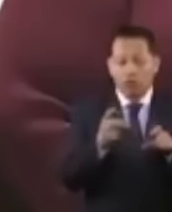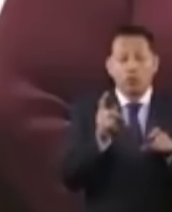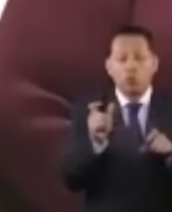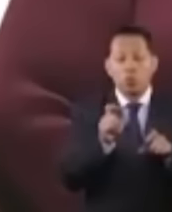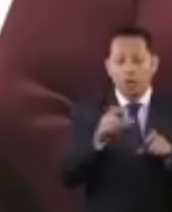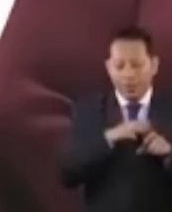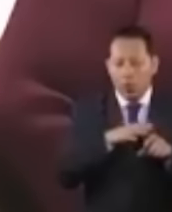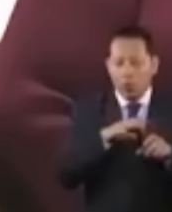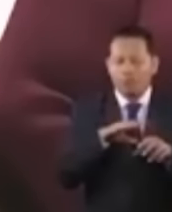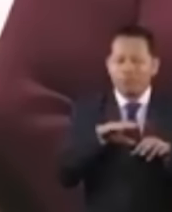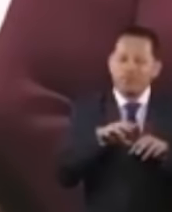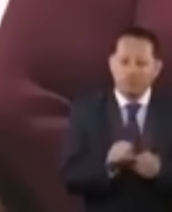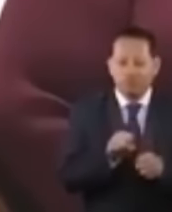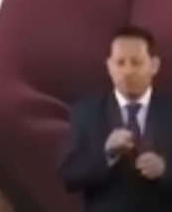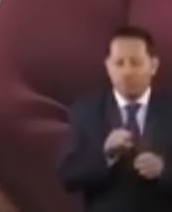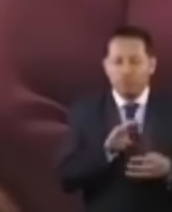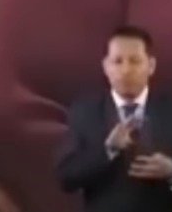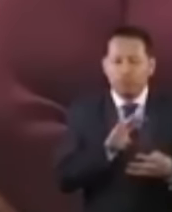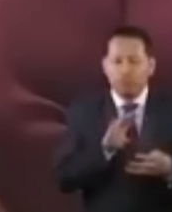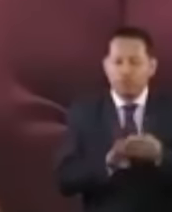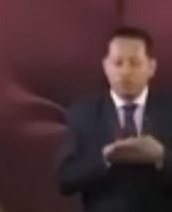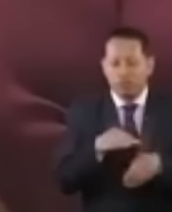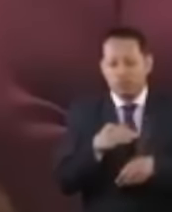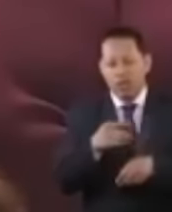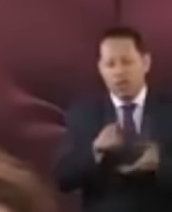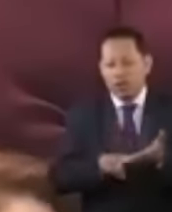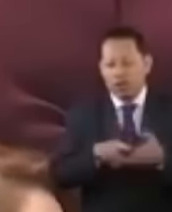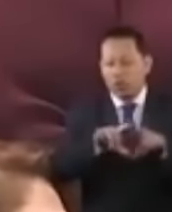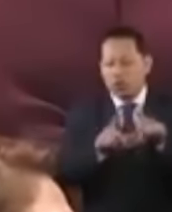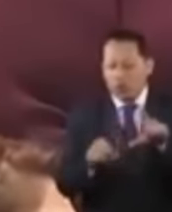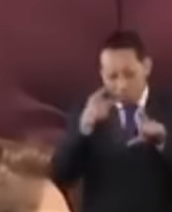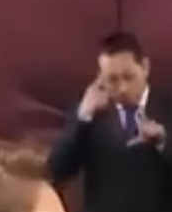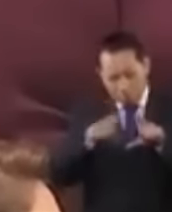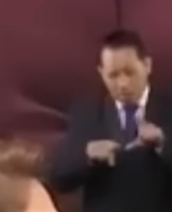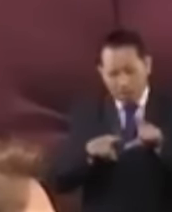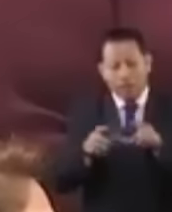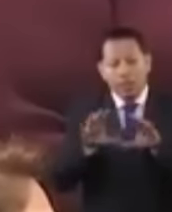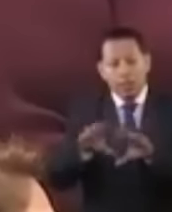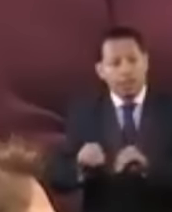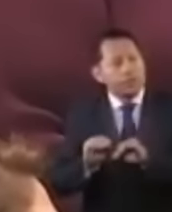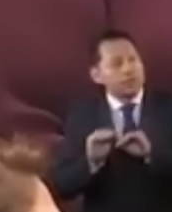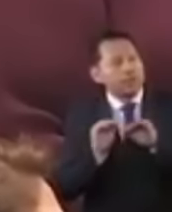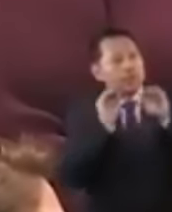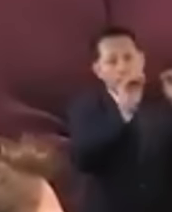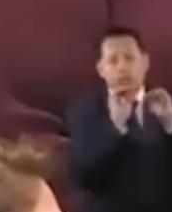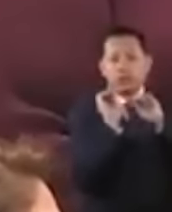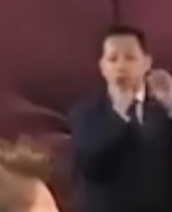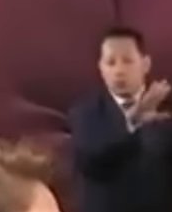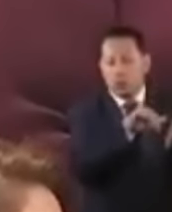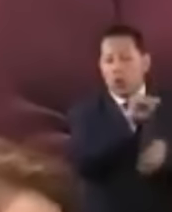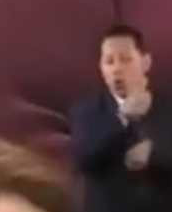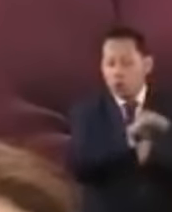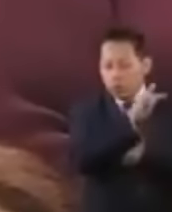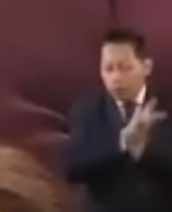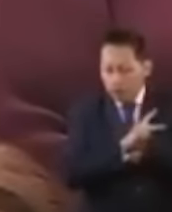prive ilegalmente de su libertad a una persona en el territorio nacional para entregarle a las autoridades de otro país